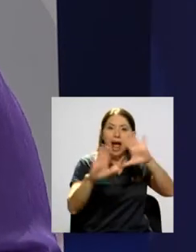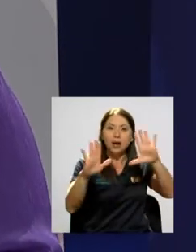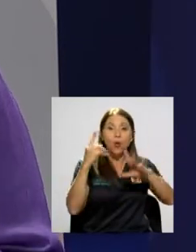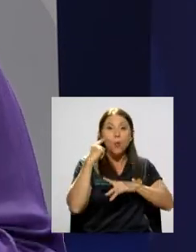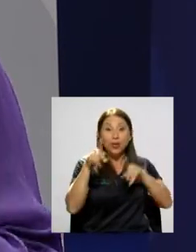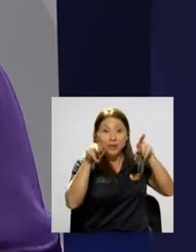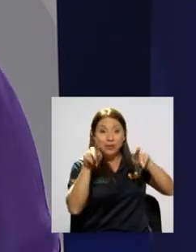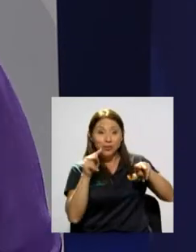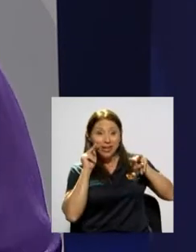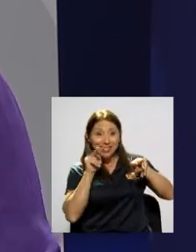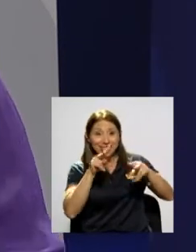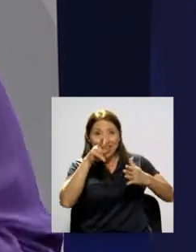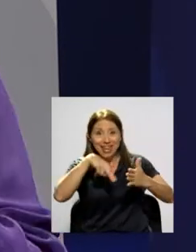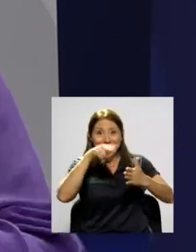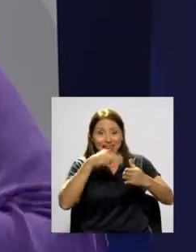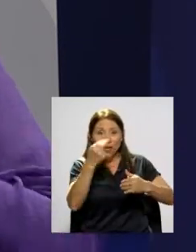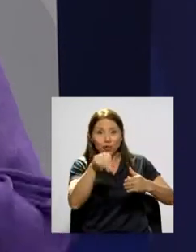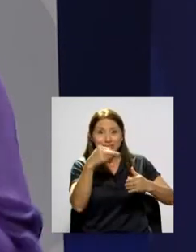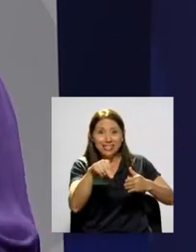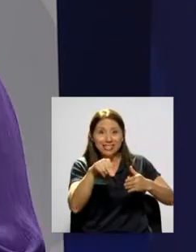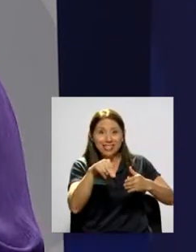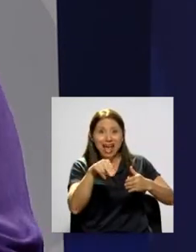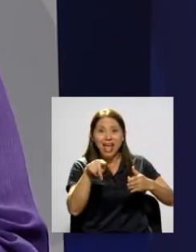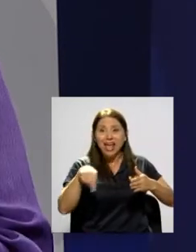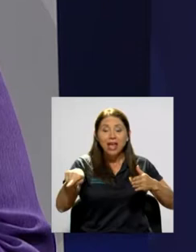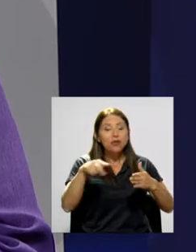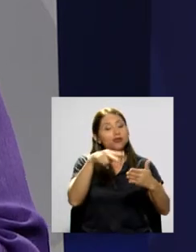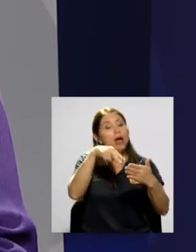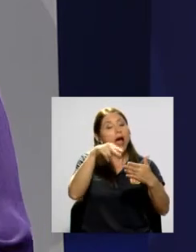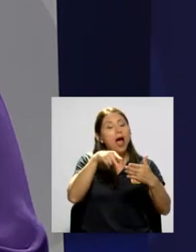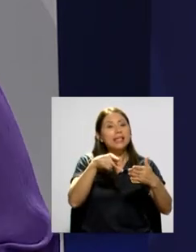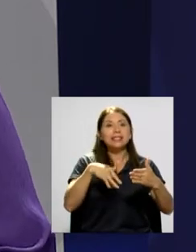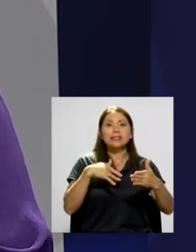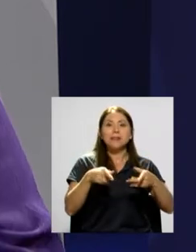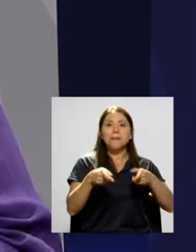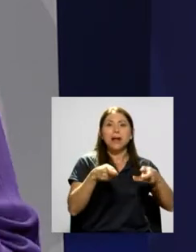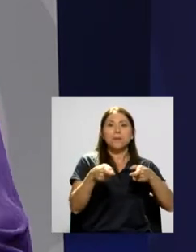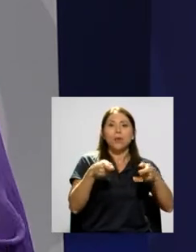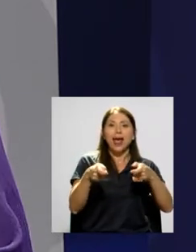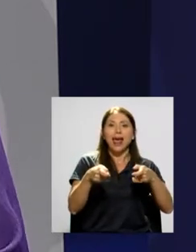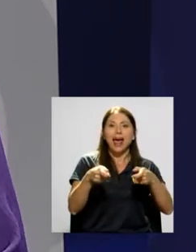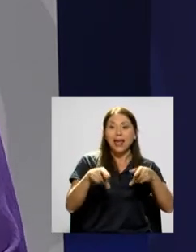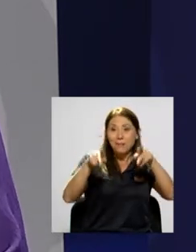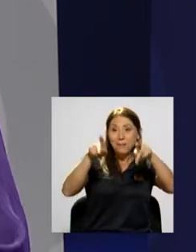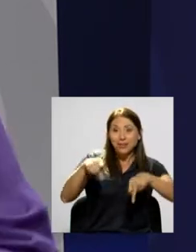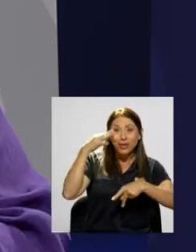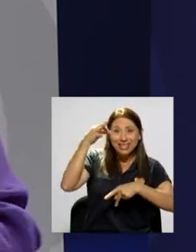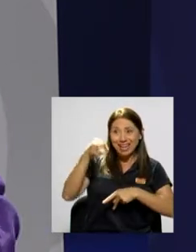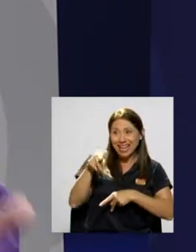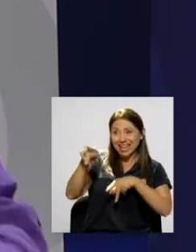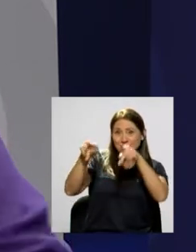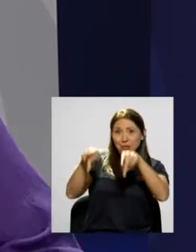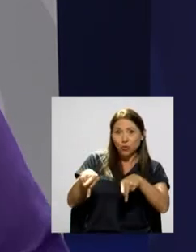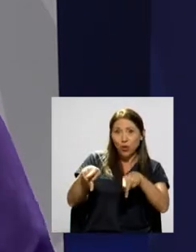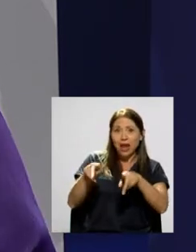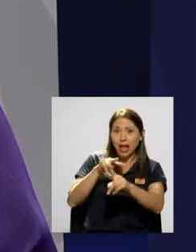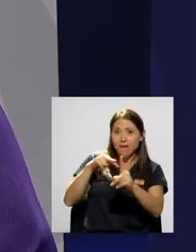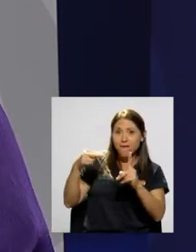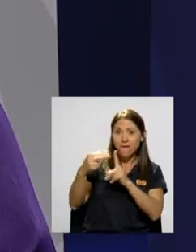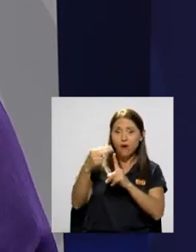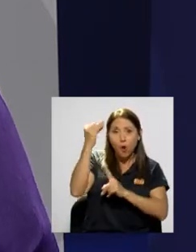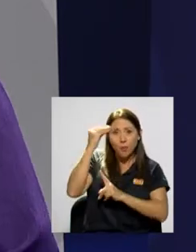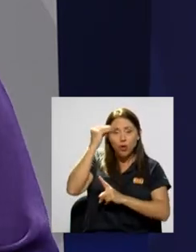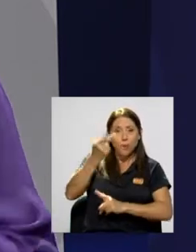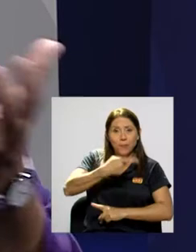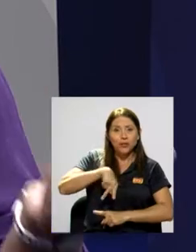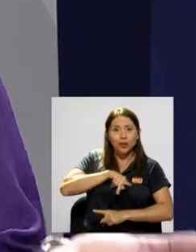siendo manipulada en términos de que esa audiencia asume que esa persona tiene esa postura porque es su convicción personal, no porque está recibiendo ganancias